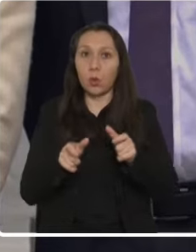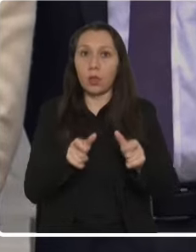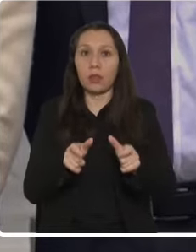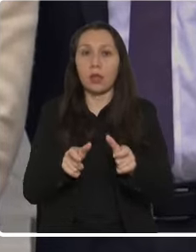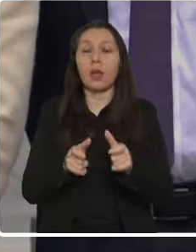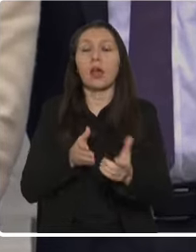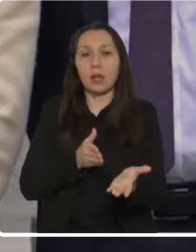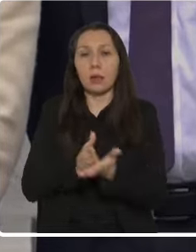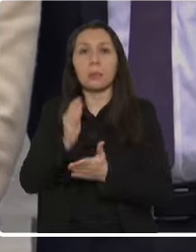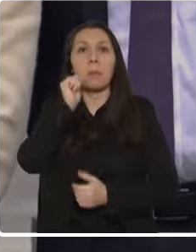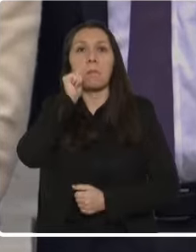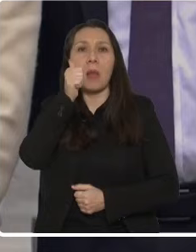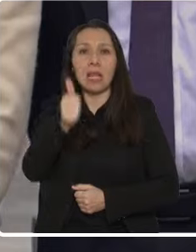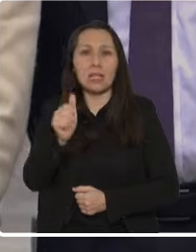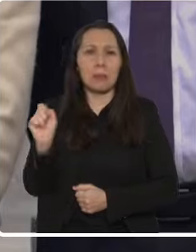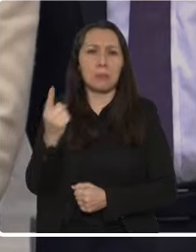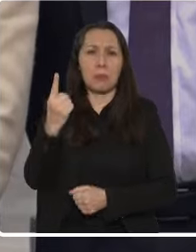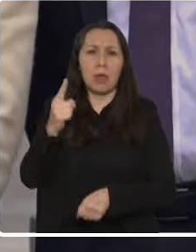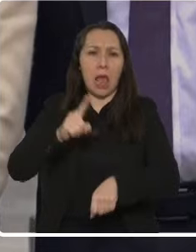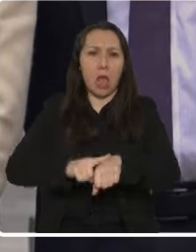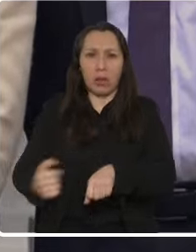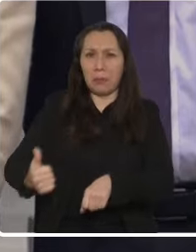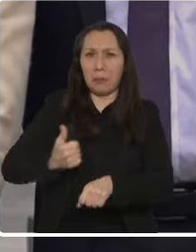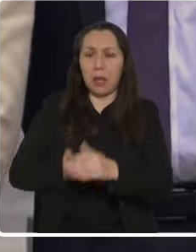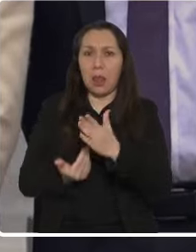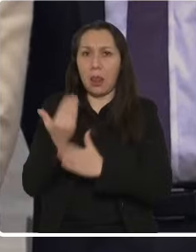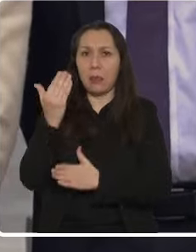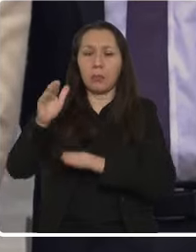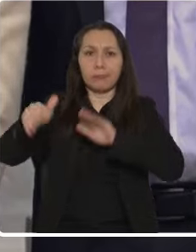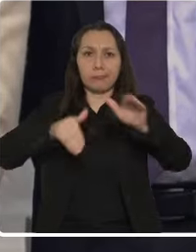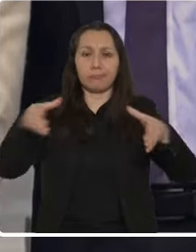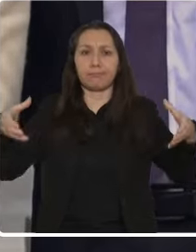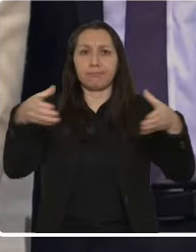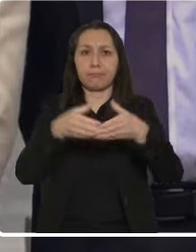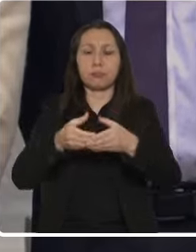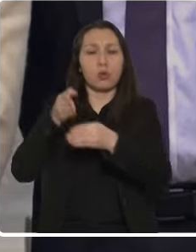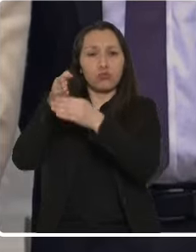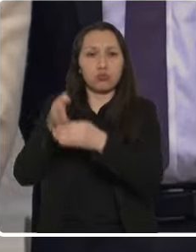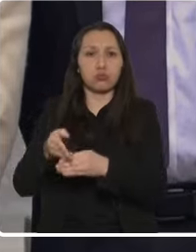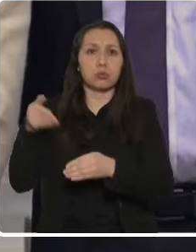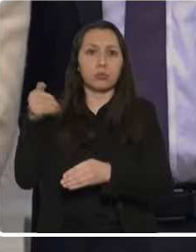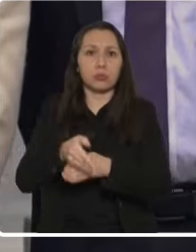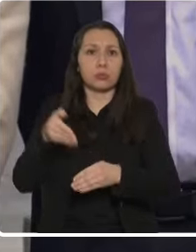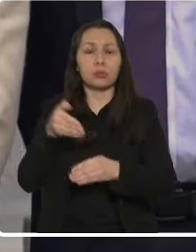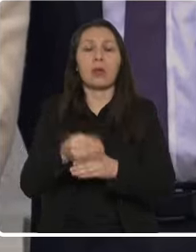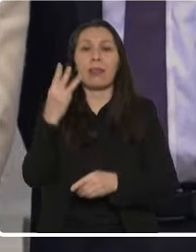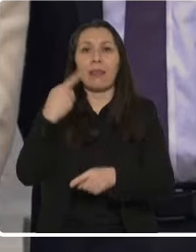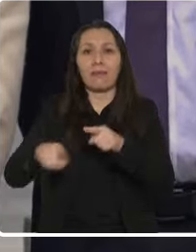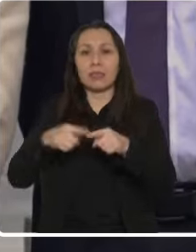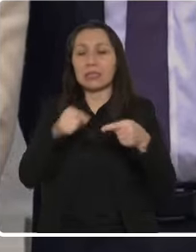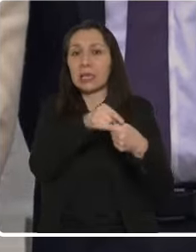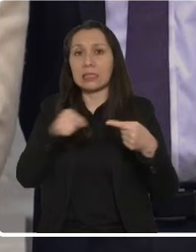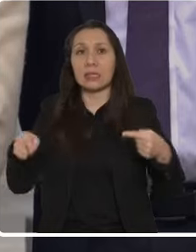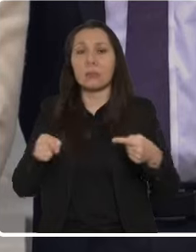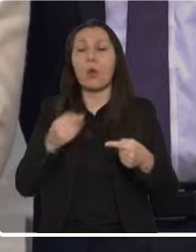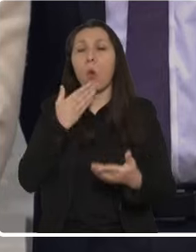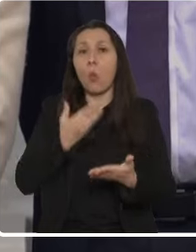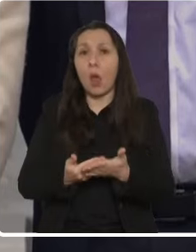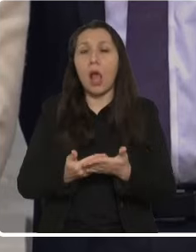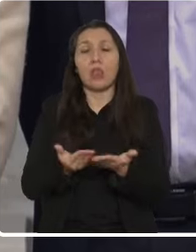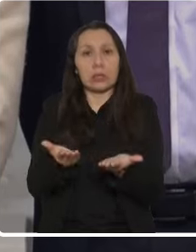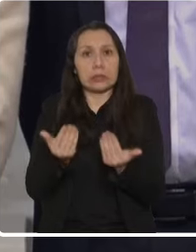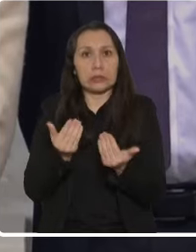se constituirá mañana a primera hora y será convocada regularmente 3 veces a la semana mientras sea